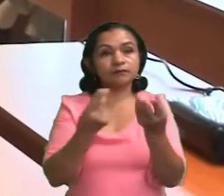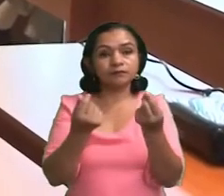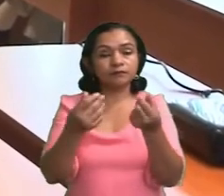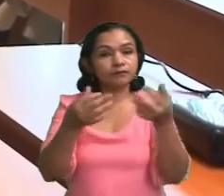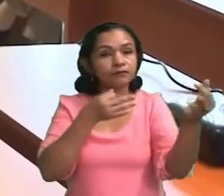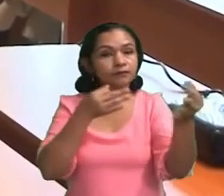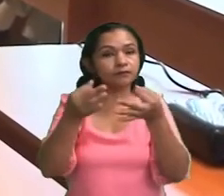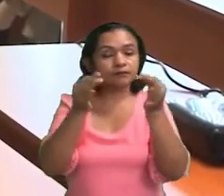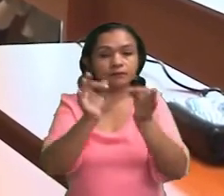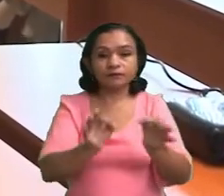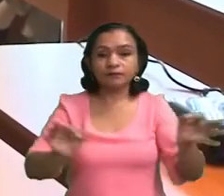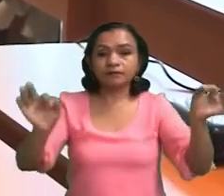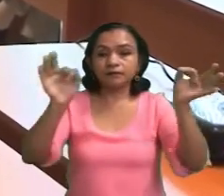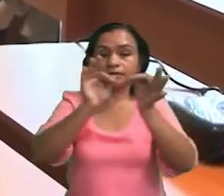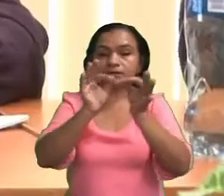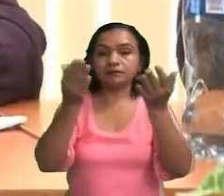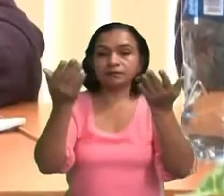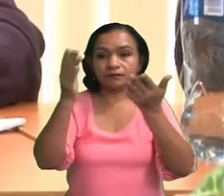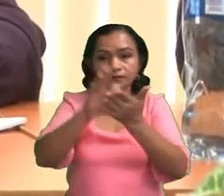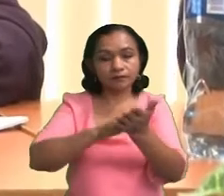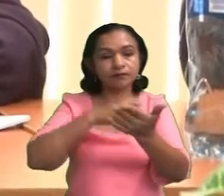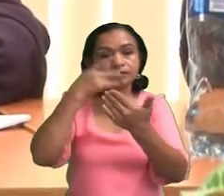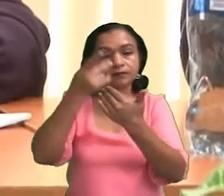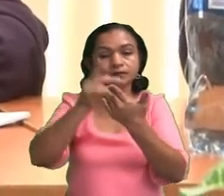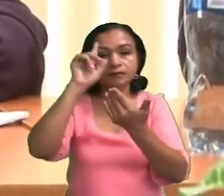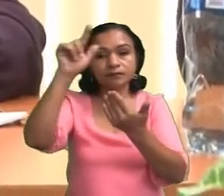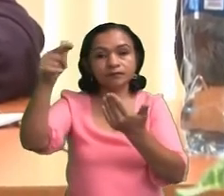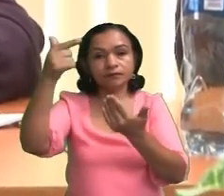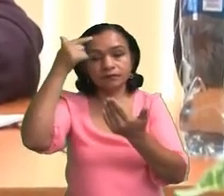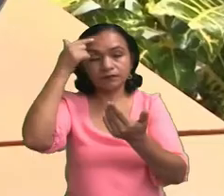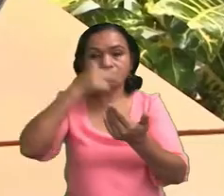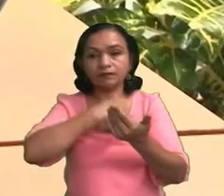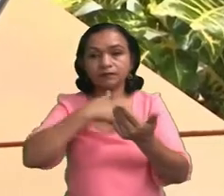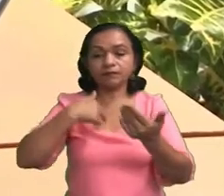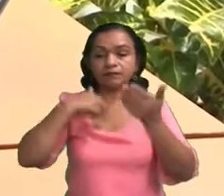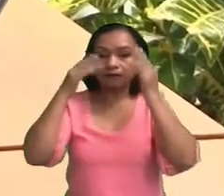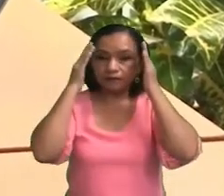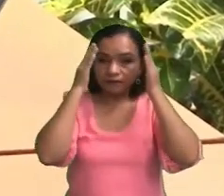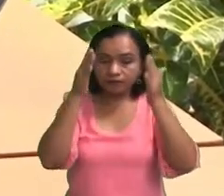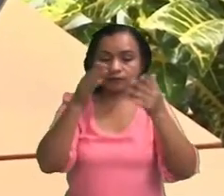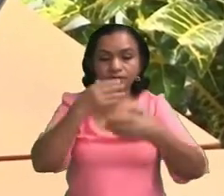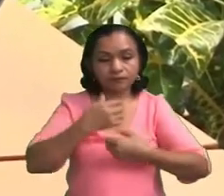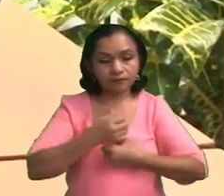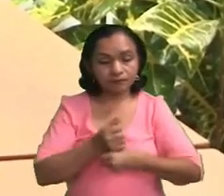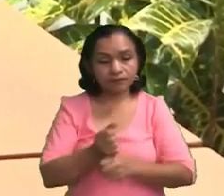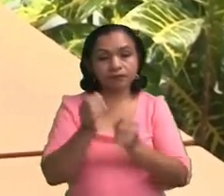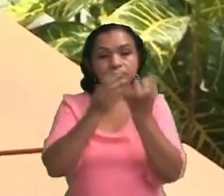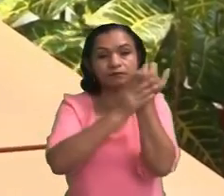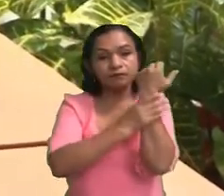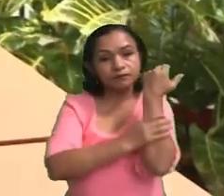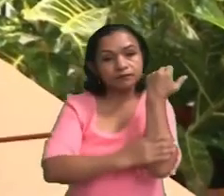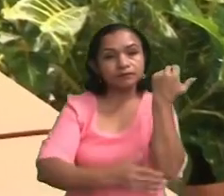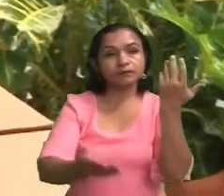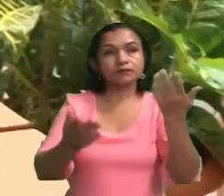expusieron los principales logros y programas de gobierno que están dirigidos al combate del hambre y la pobreza.